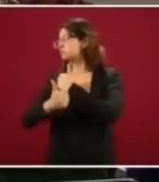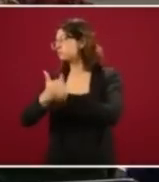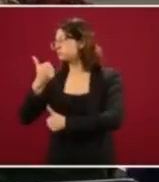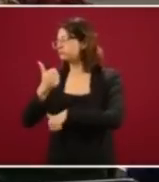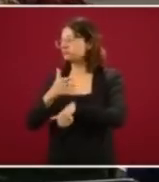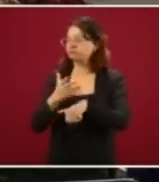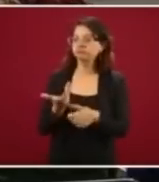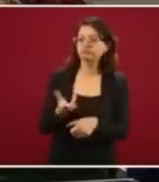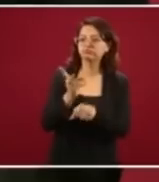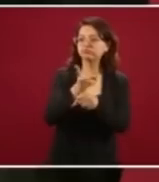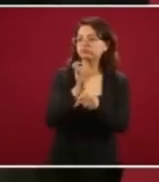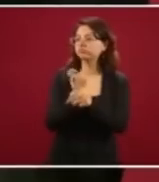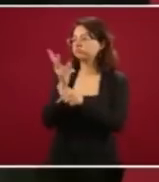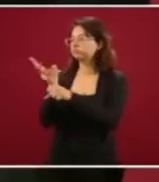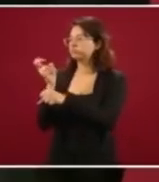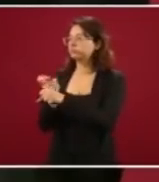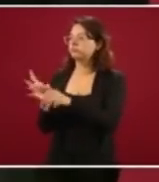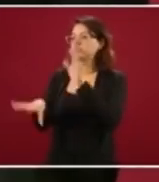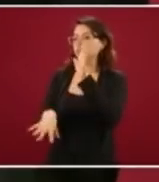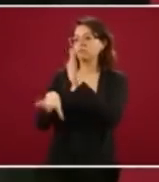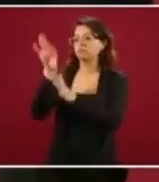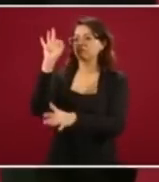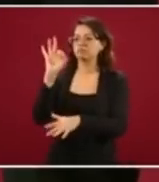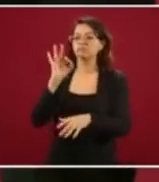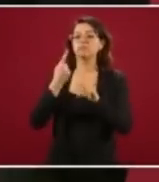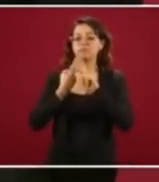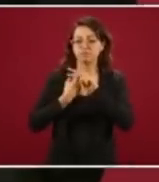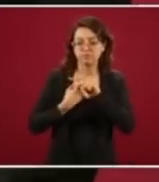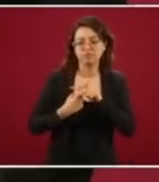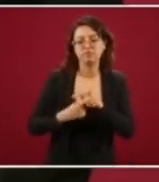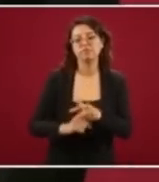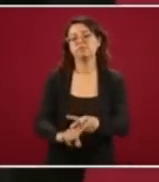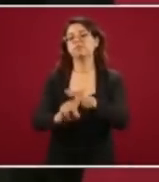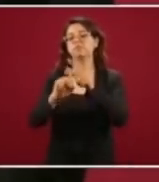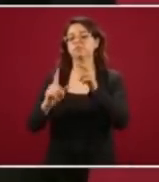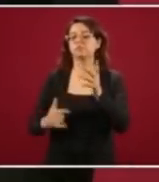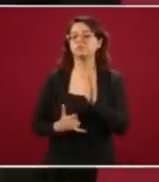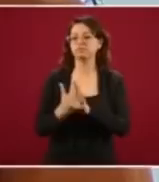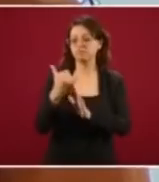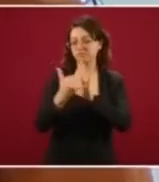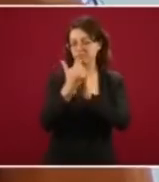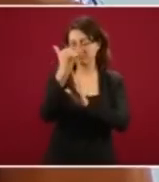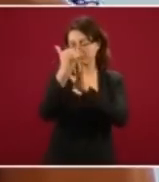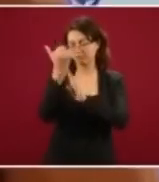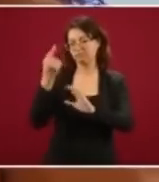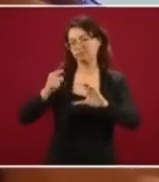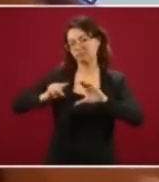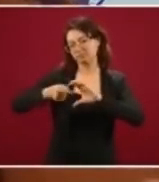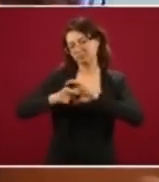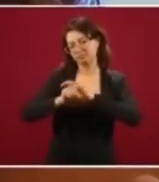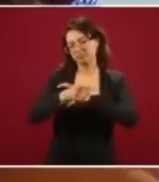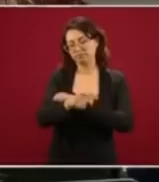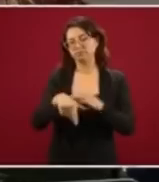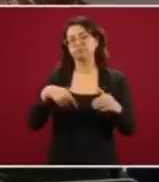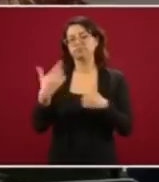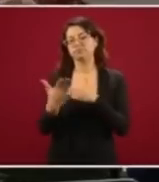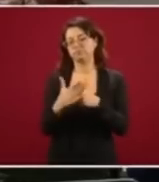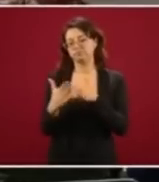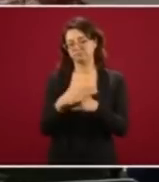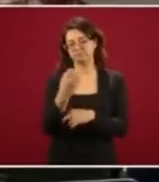condiciones, seguramente de principios de octubre, iniciar con este